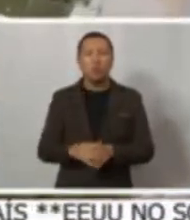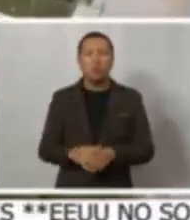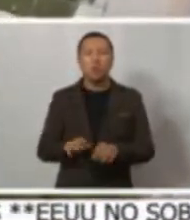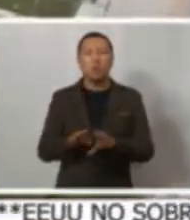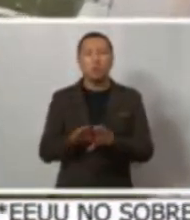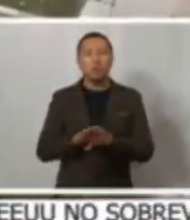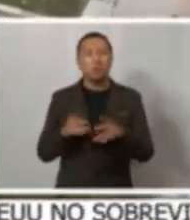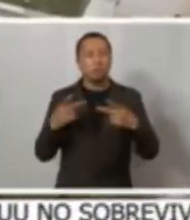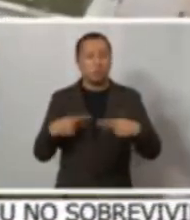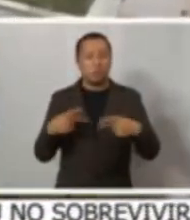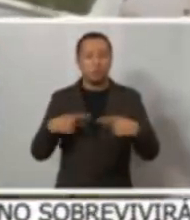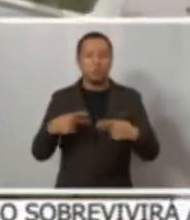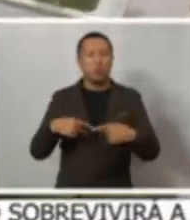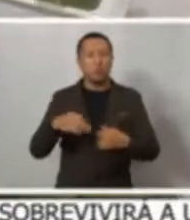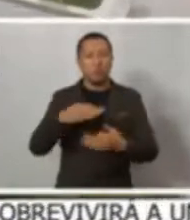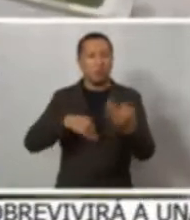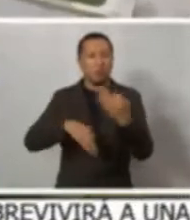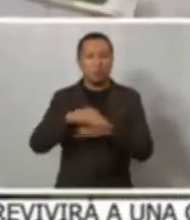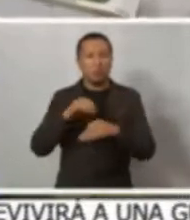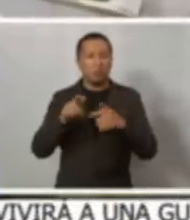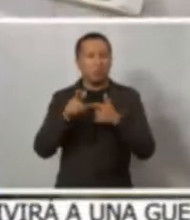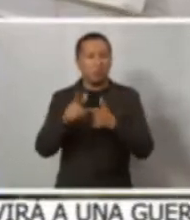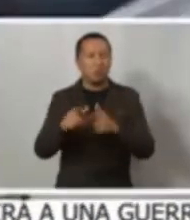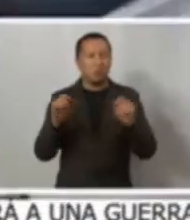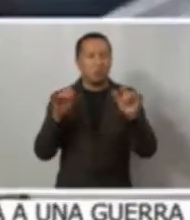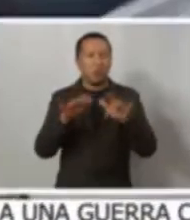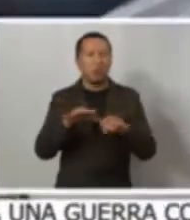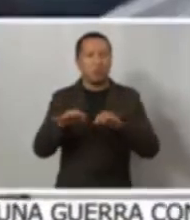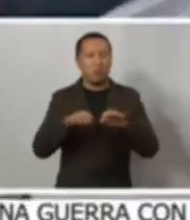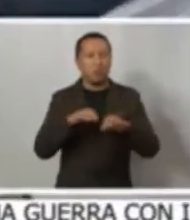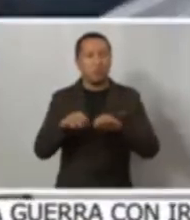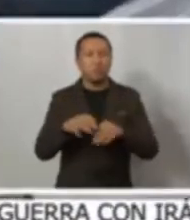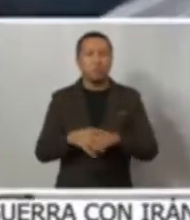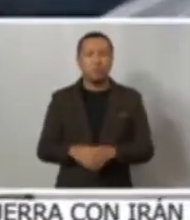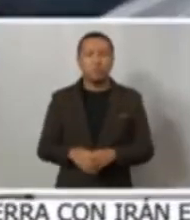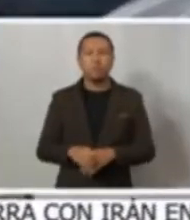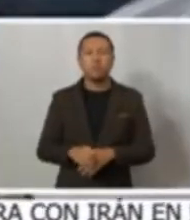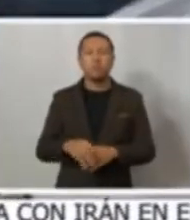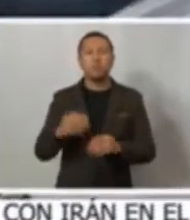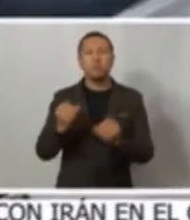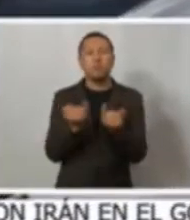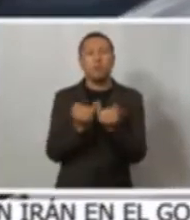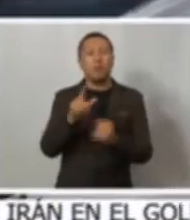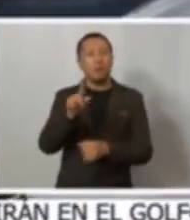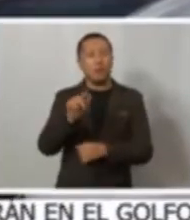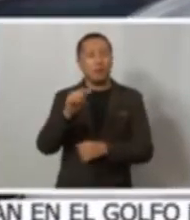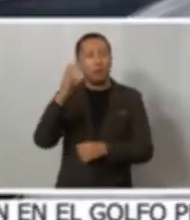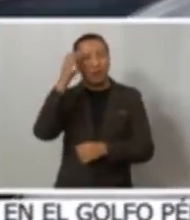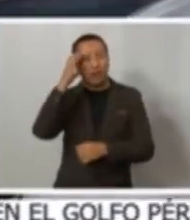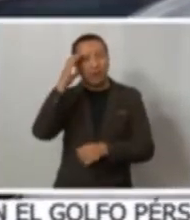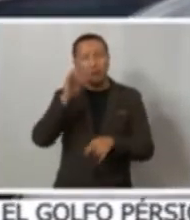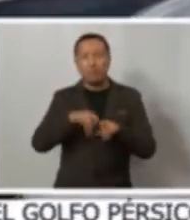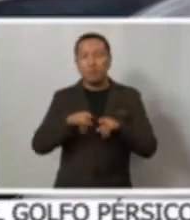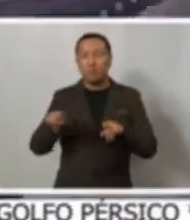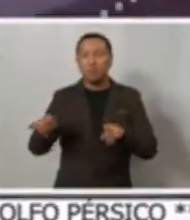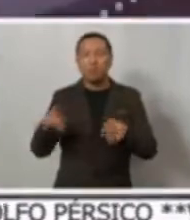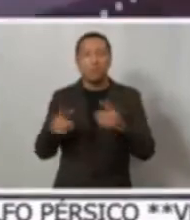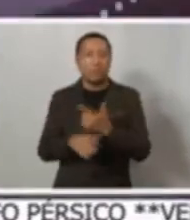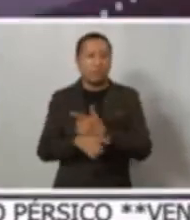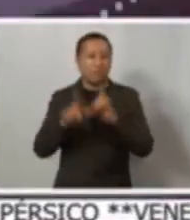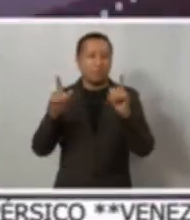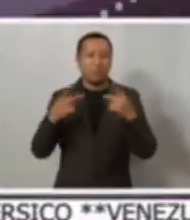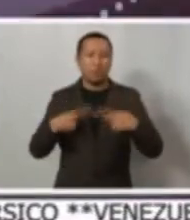misma situación de emergencia. Finalmente, estimó 120 camas disponibles para la atención de los pacientes que lo requieran.